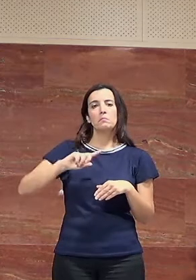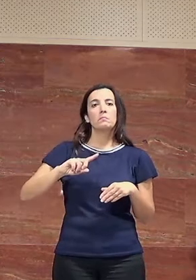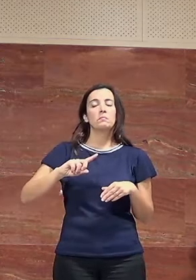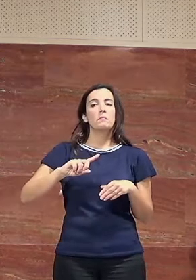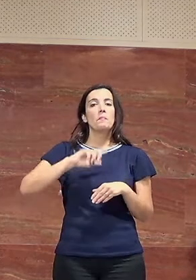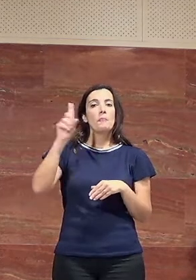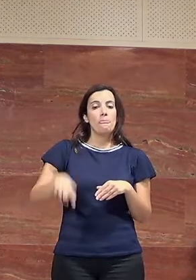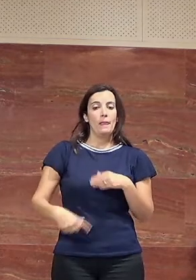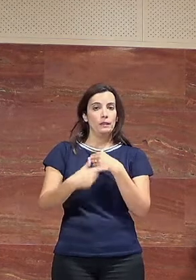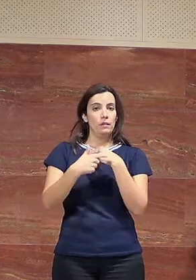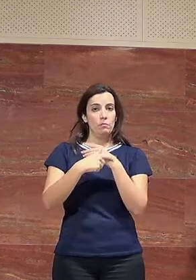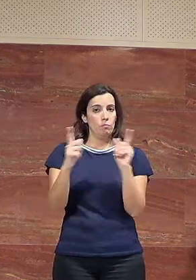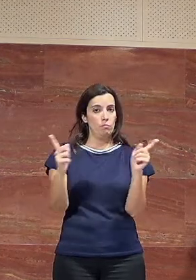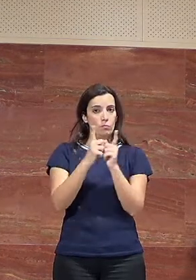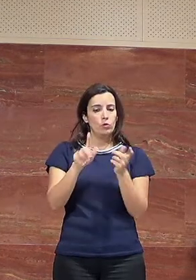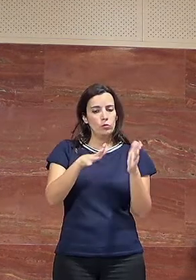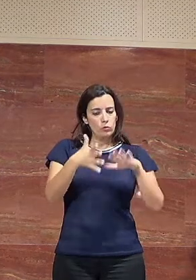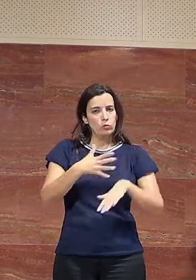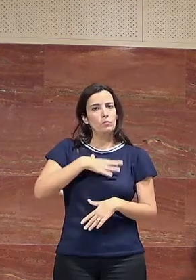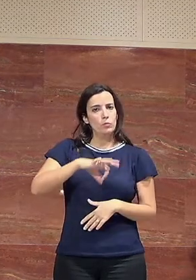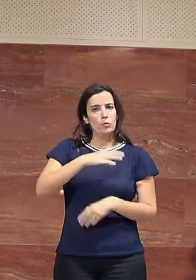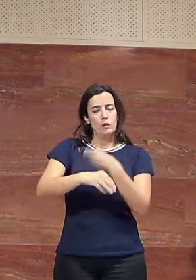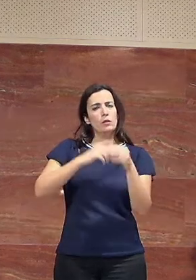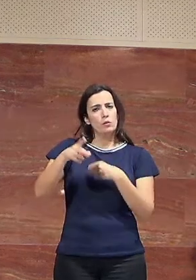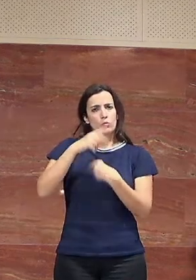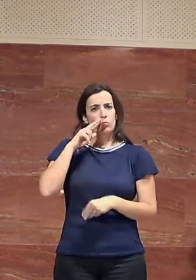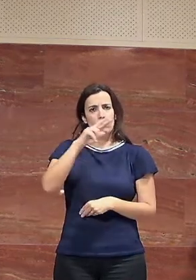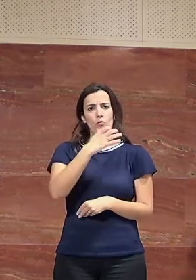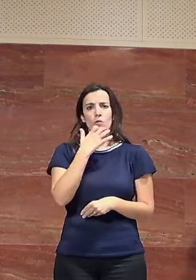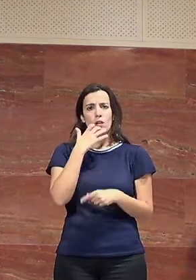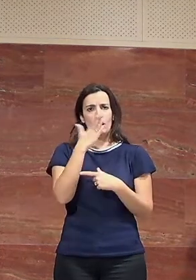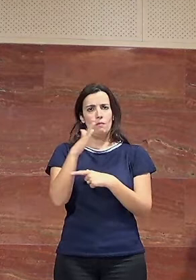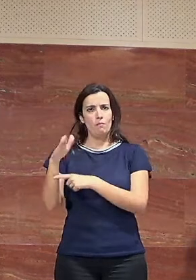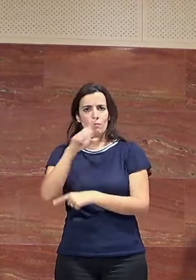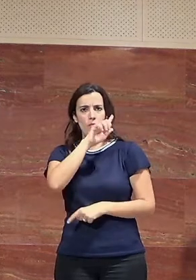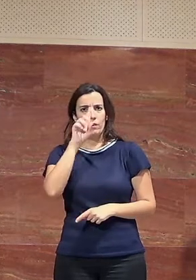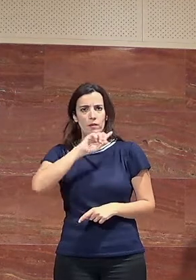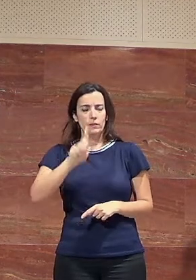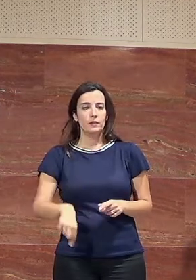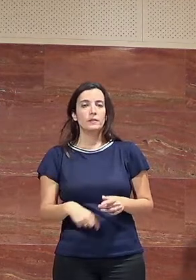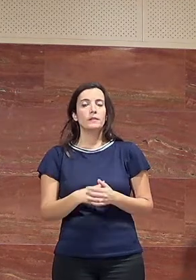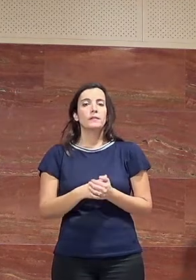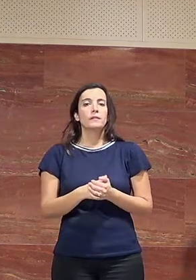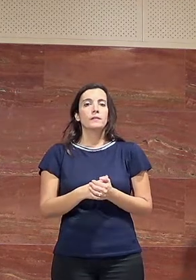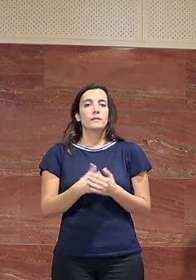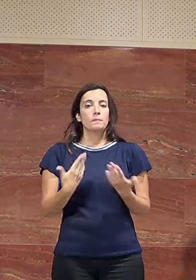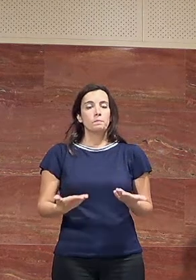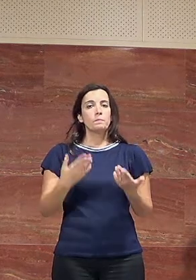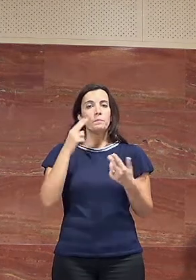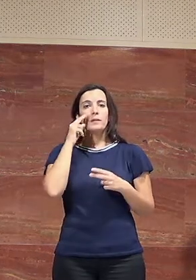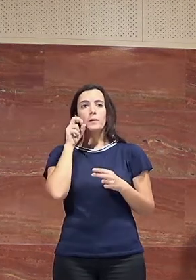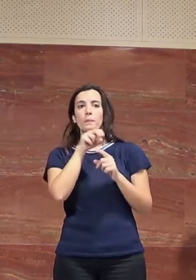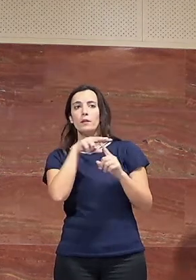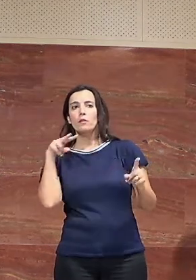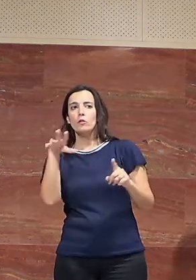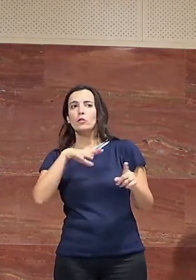en muy poco tiempo se puede implantar, luego veremos algunos ejemplos también en Madrid, un cambio de la percepción del espacio